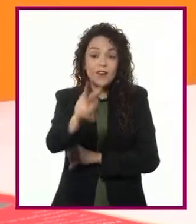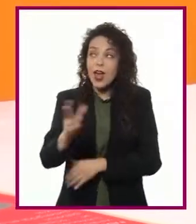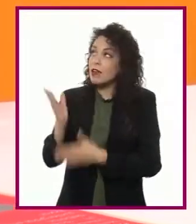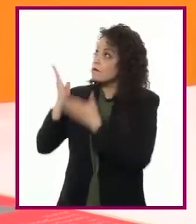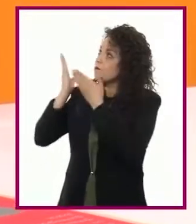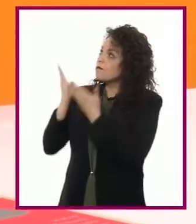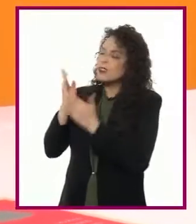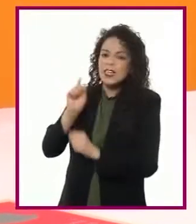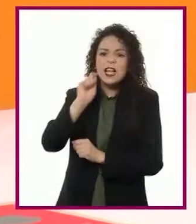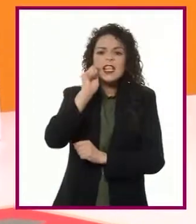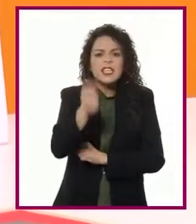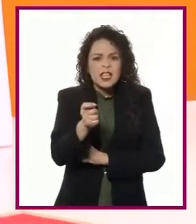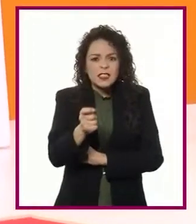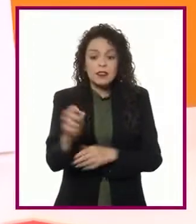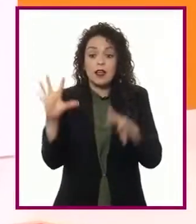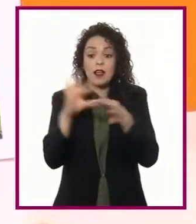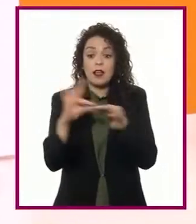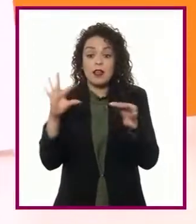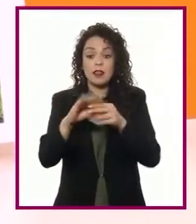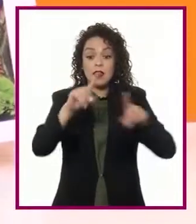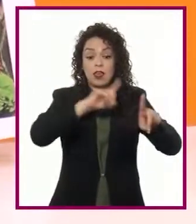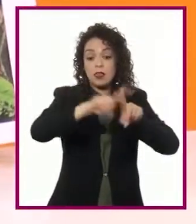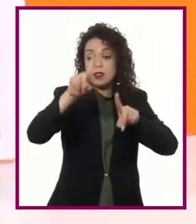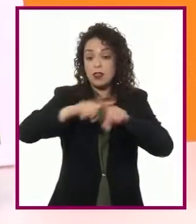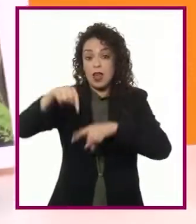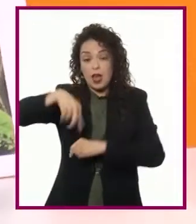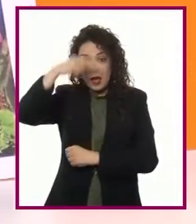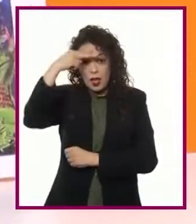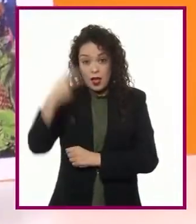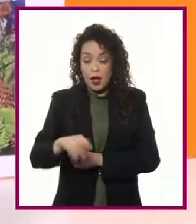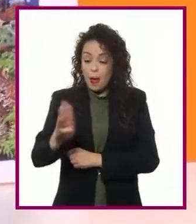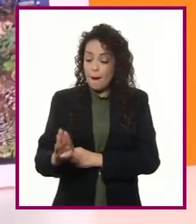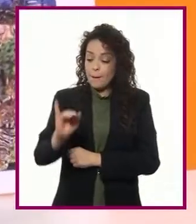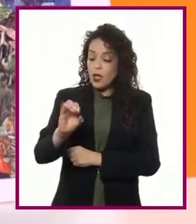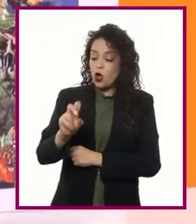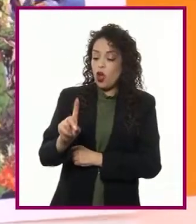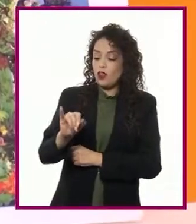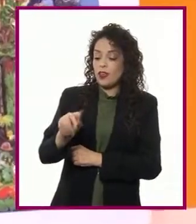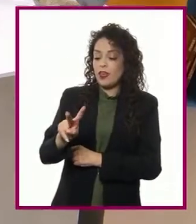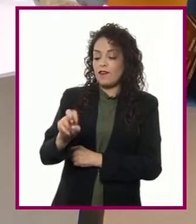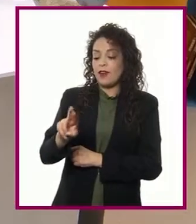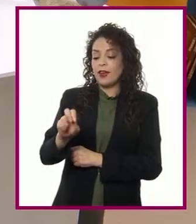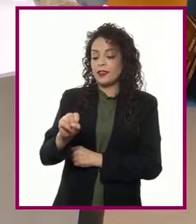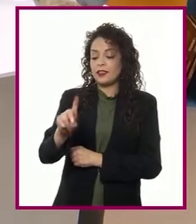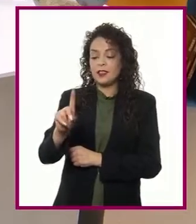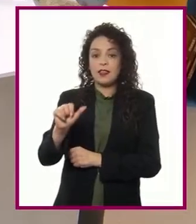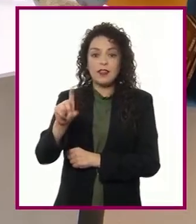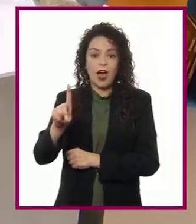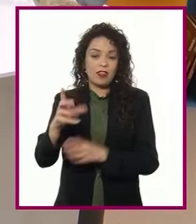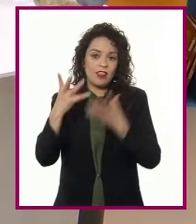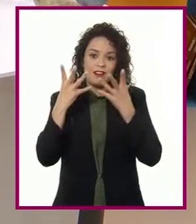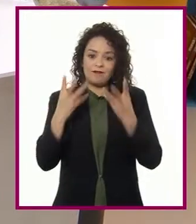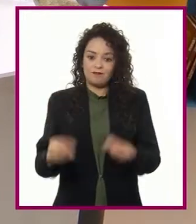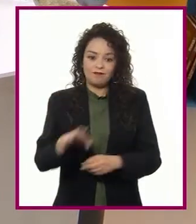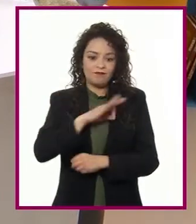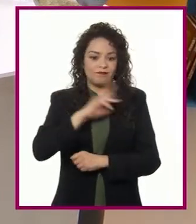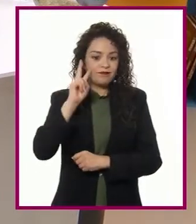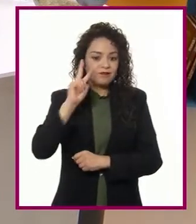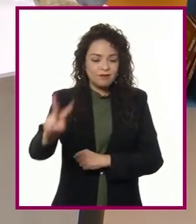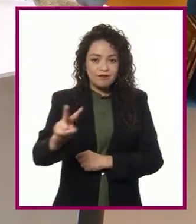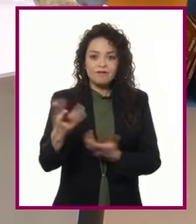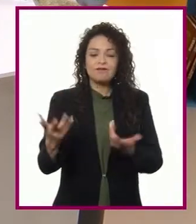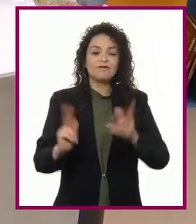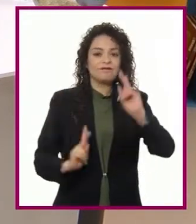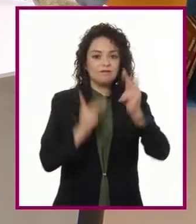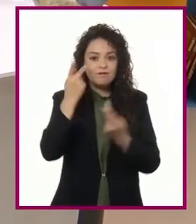la biodiversidad en México. En él podemos ver que la vegetación, la flora